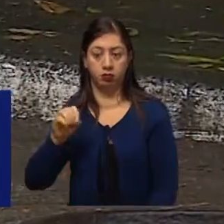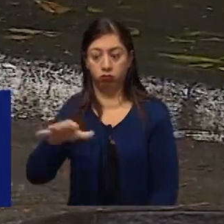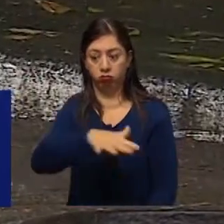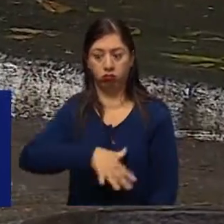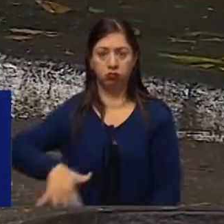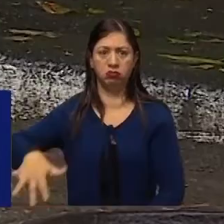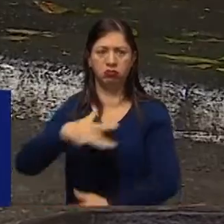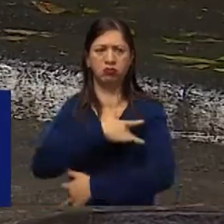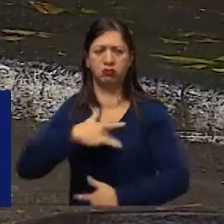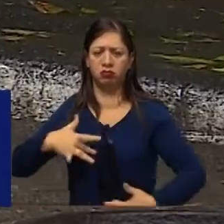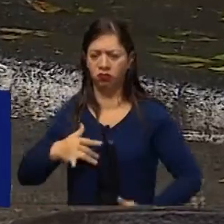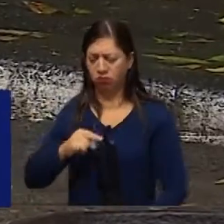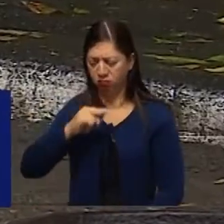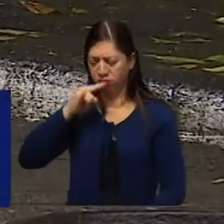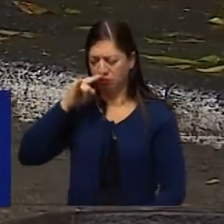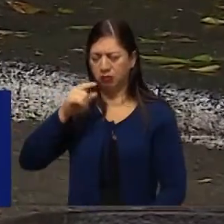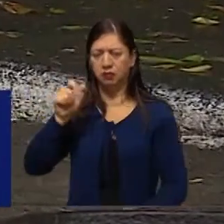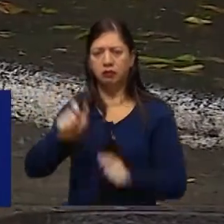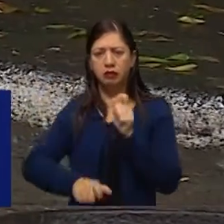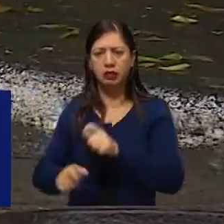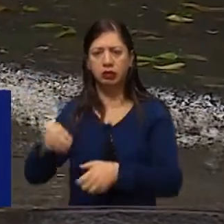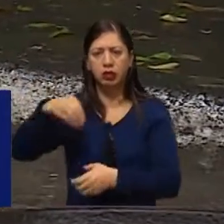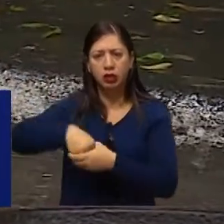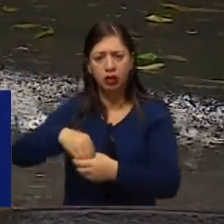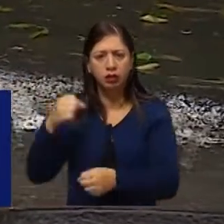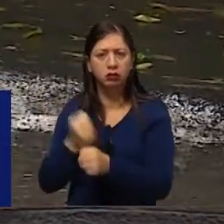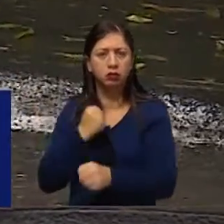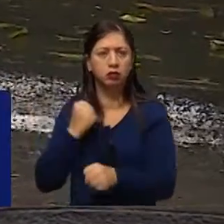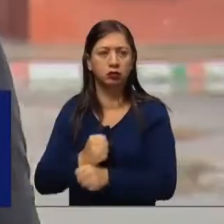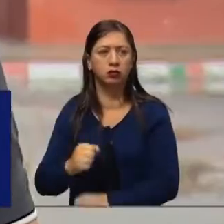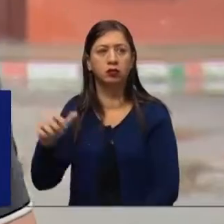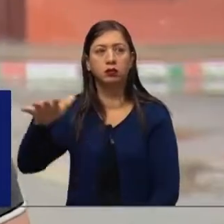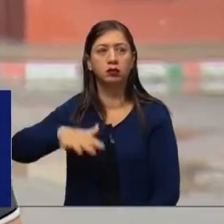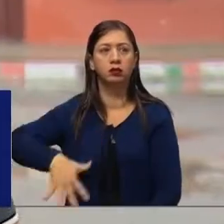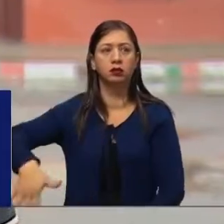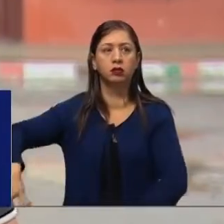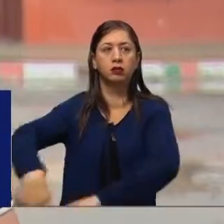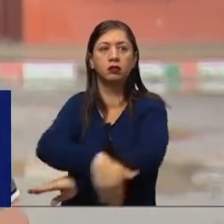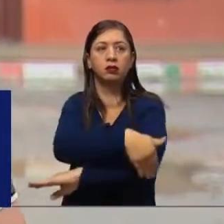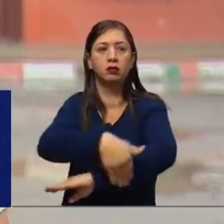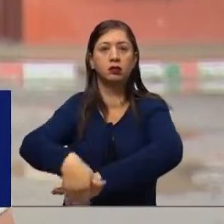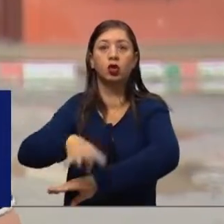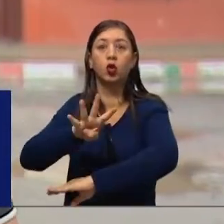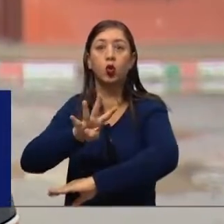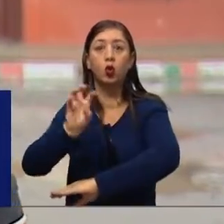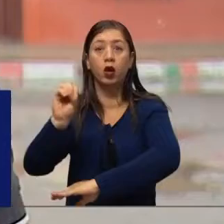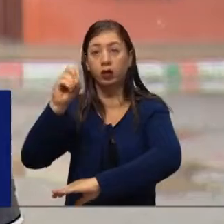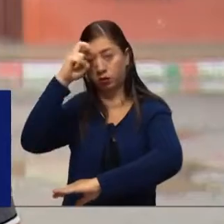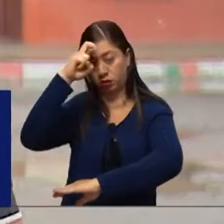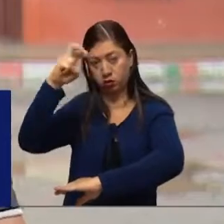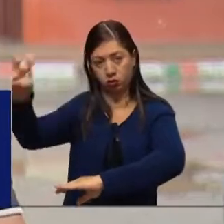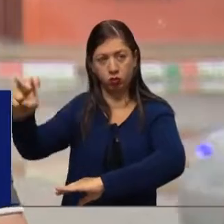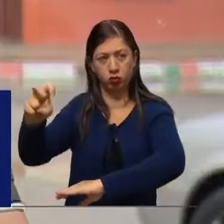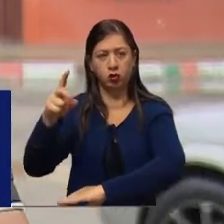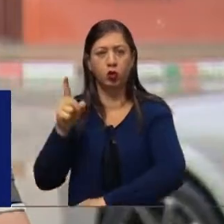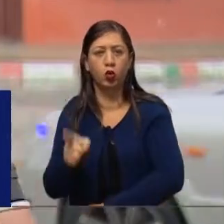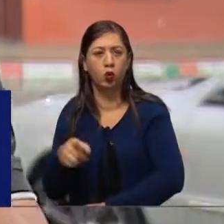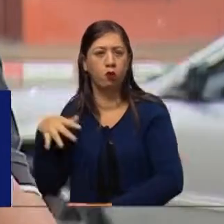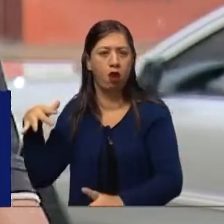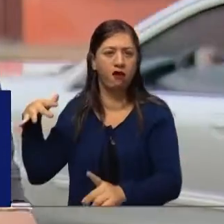salud respiratoria de los empleados. Sobre esta área de la calle 40 Norte, debido a